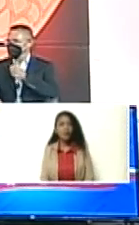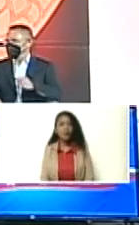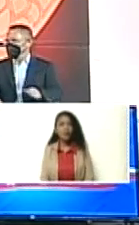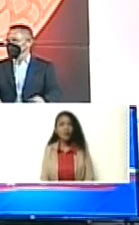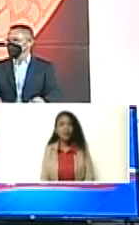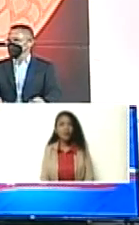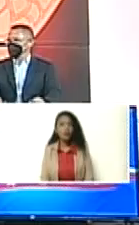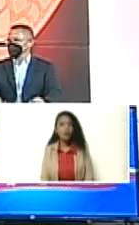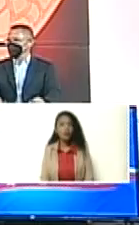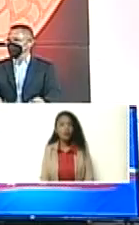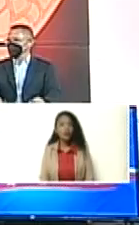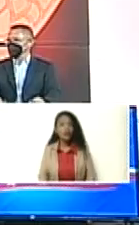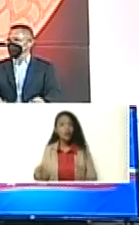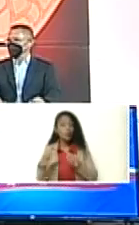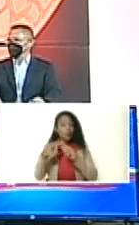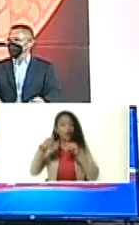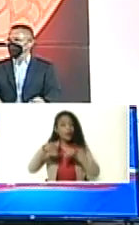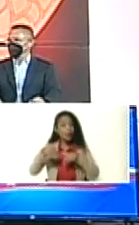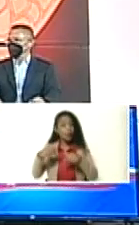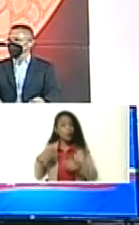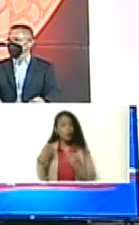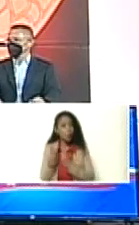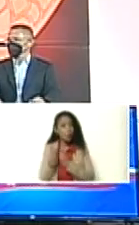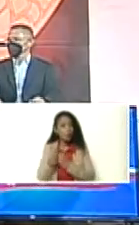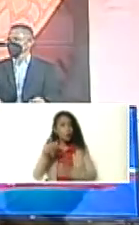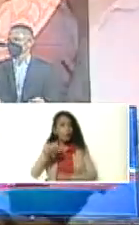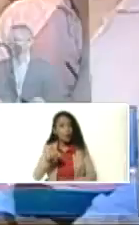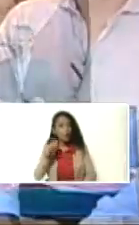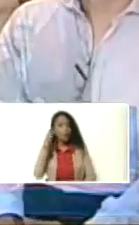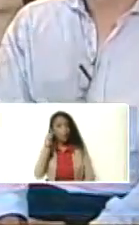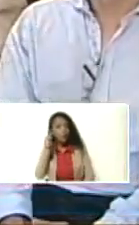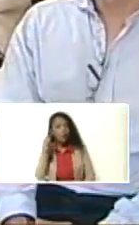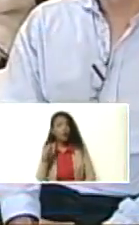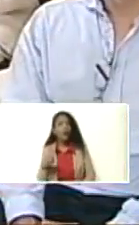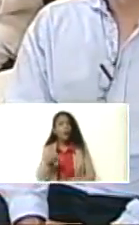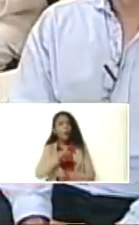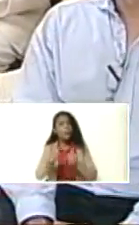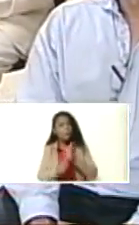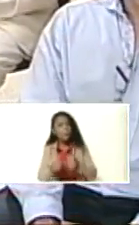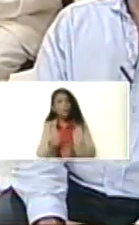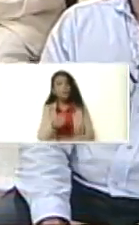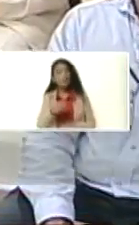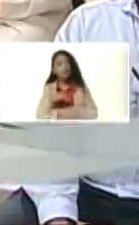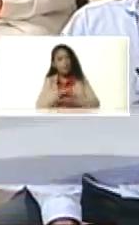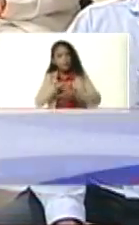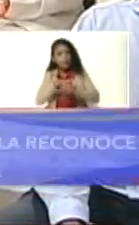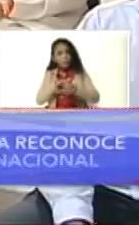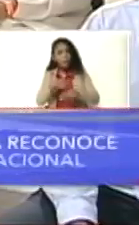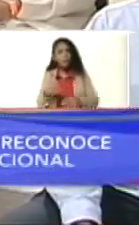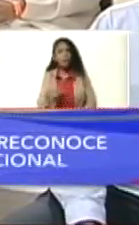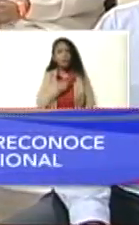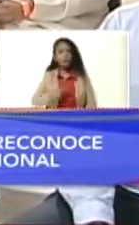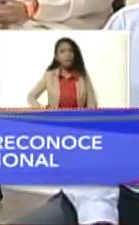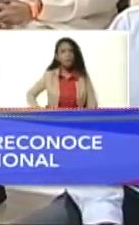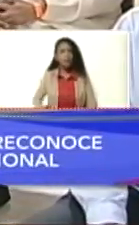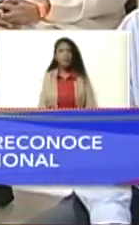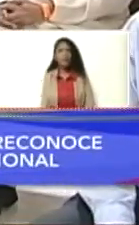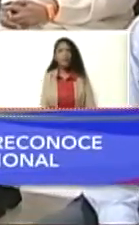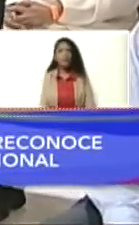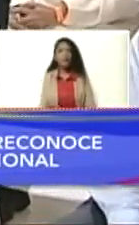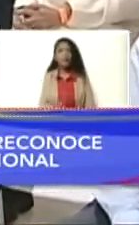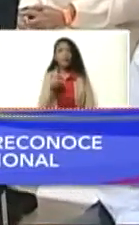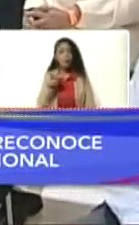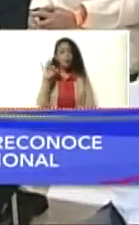Se encuentran con nosotros María Penjean, viceministra, también. Se encuentran